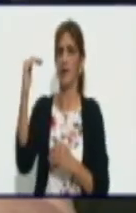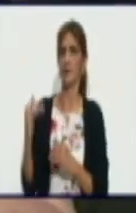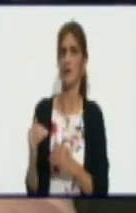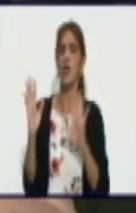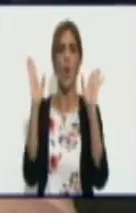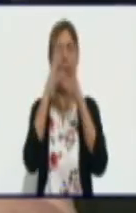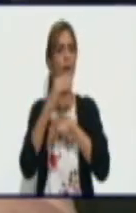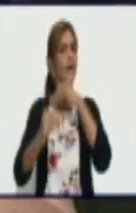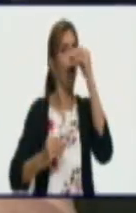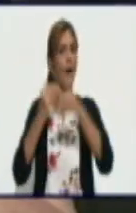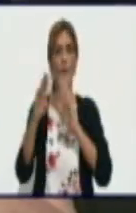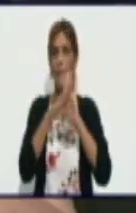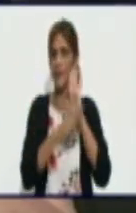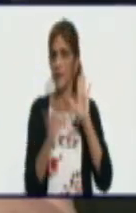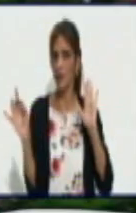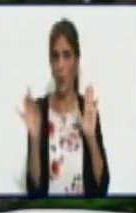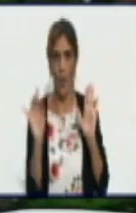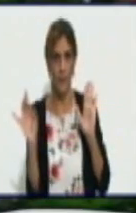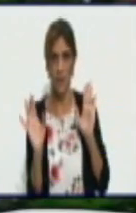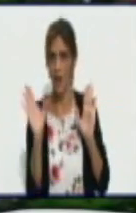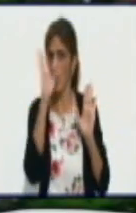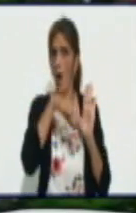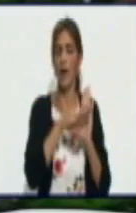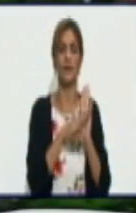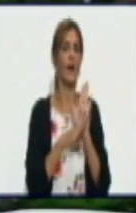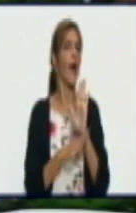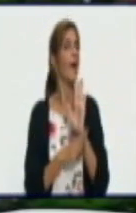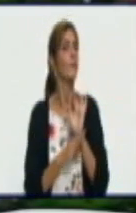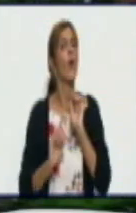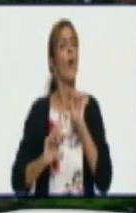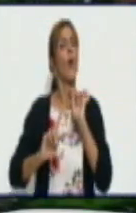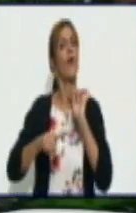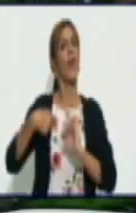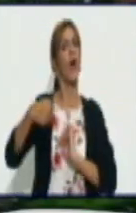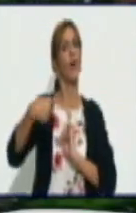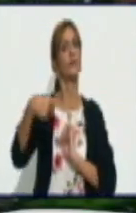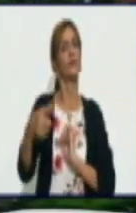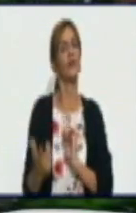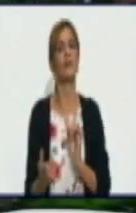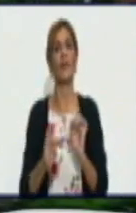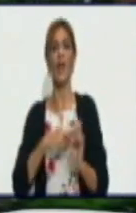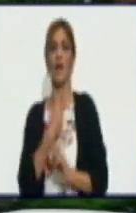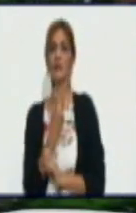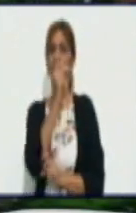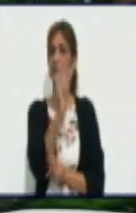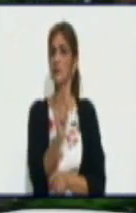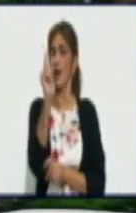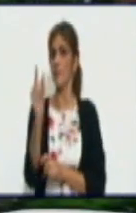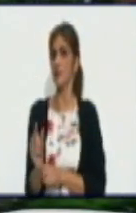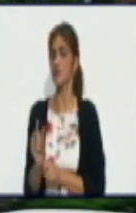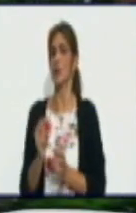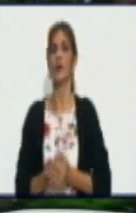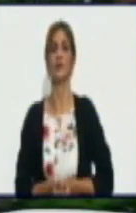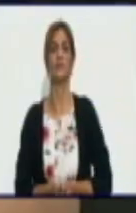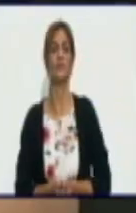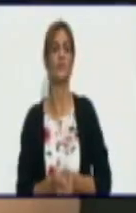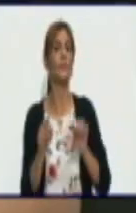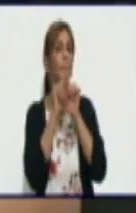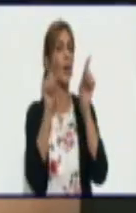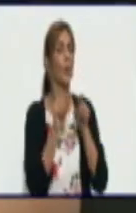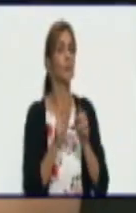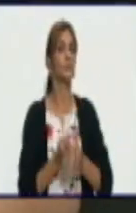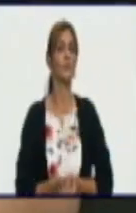momento en Granma, no hay cambio en la cotidianidad de lo que hemos estado enfrentando en las últimas jornadas. Así